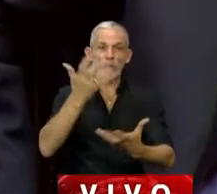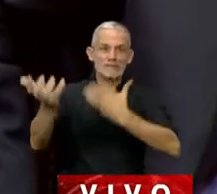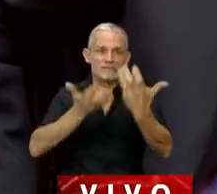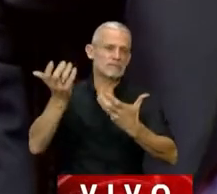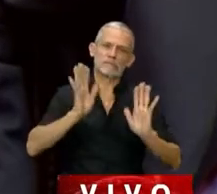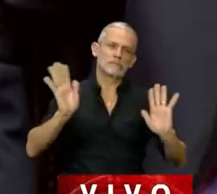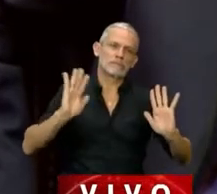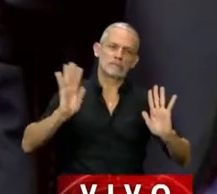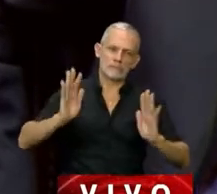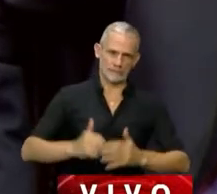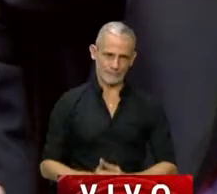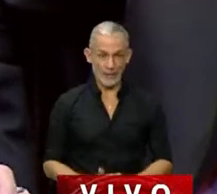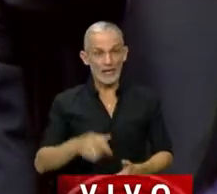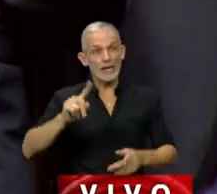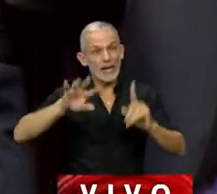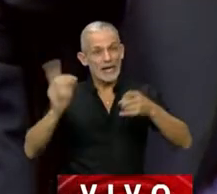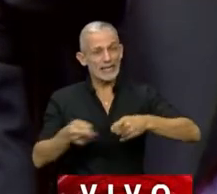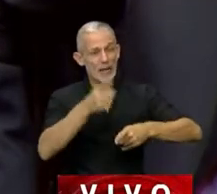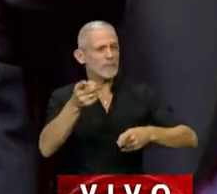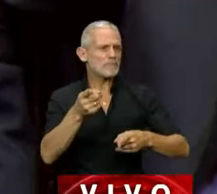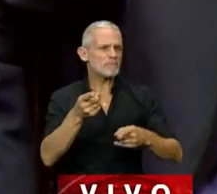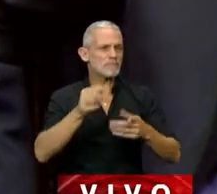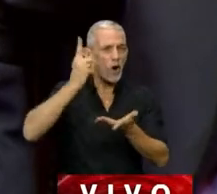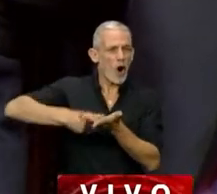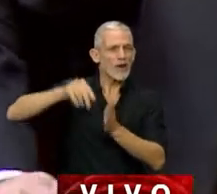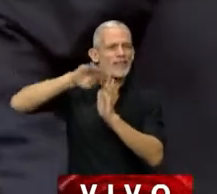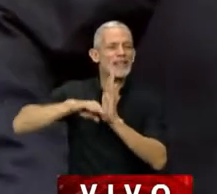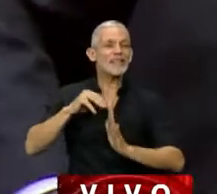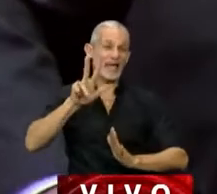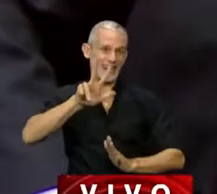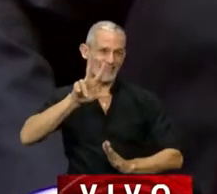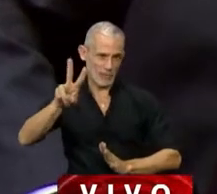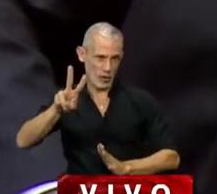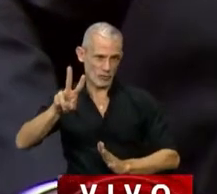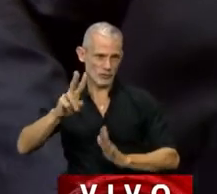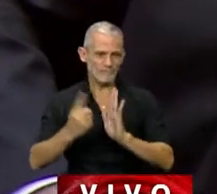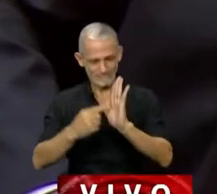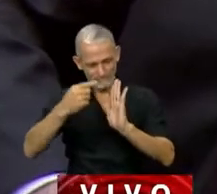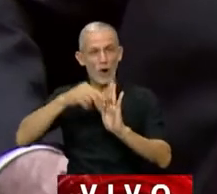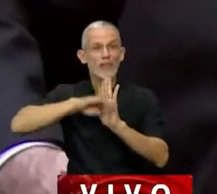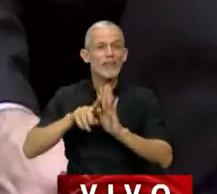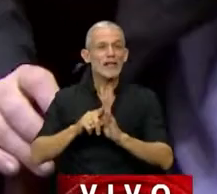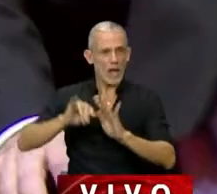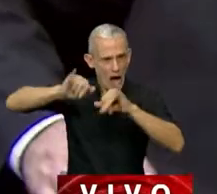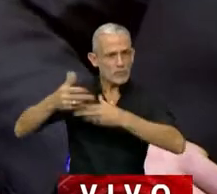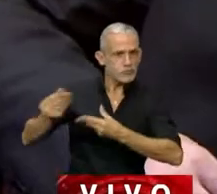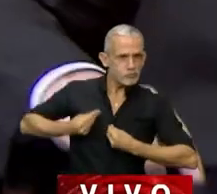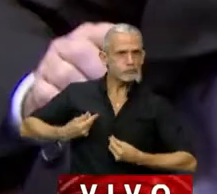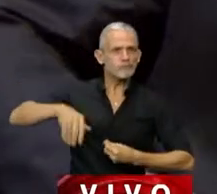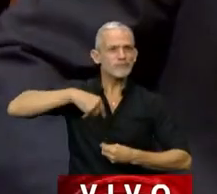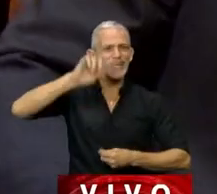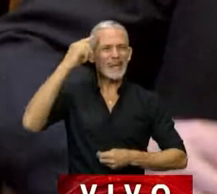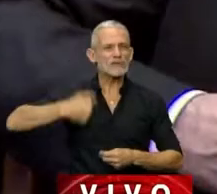incendios en la zona. Por otro lado, estamos tratando el orden del día número 32, que acepta la cesión de dominio